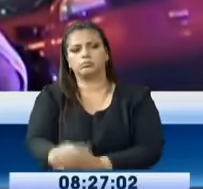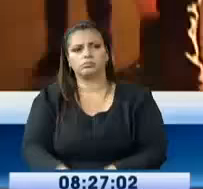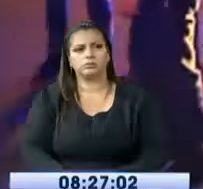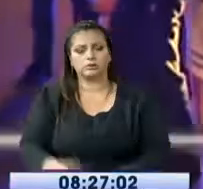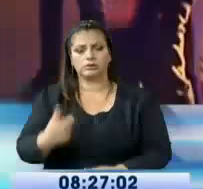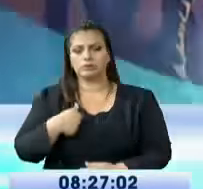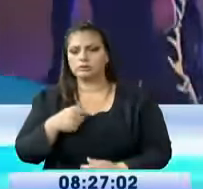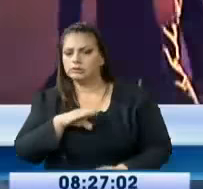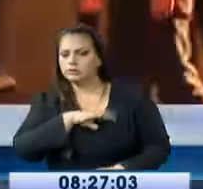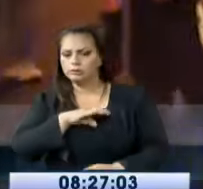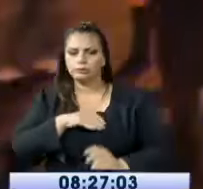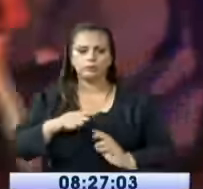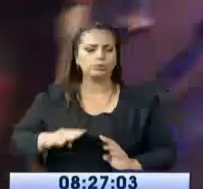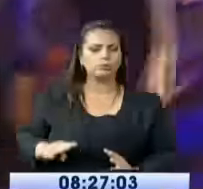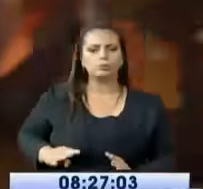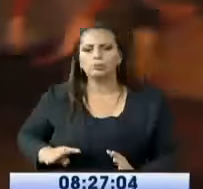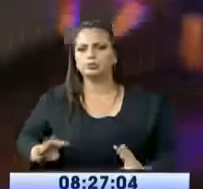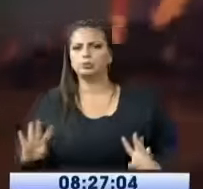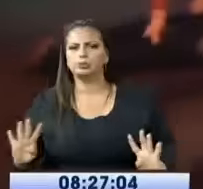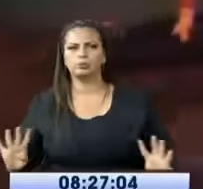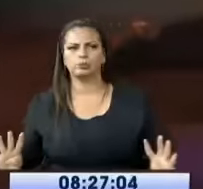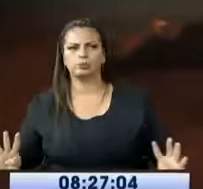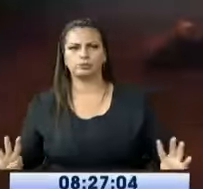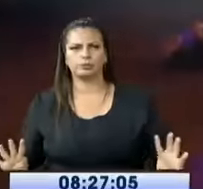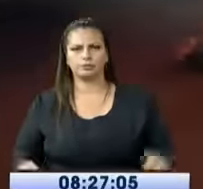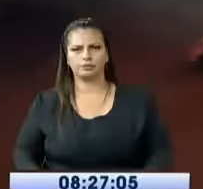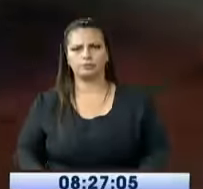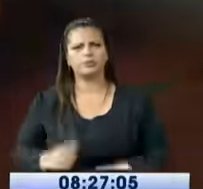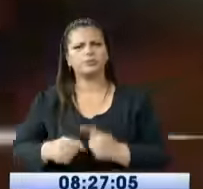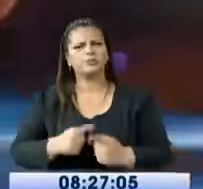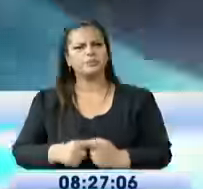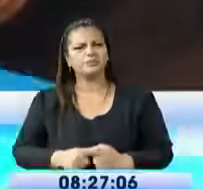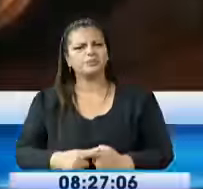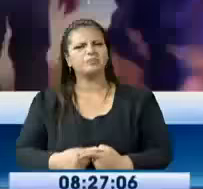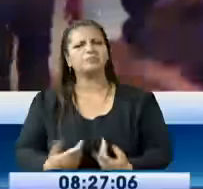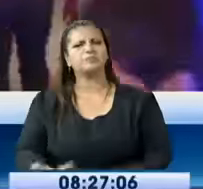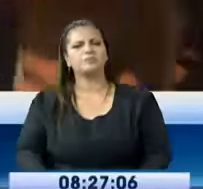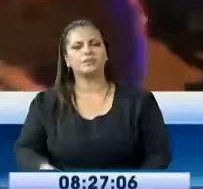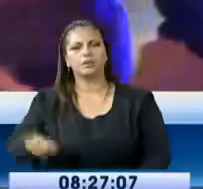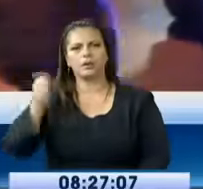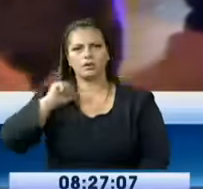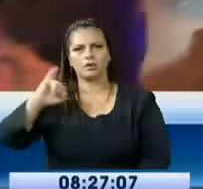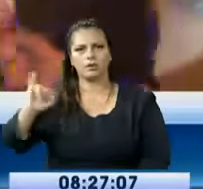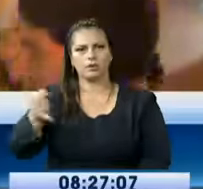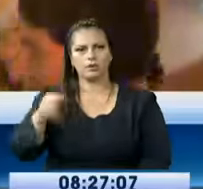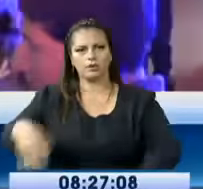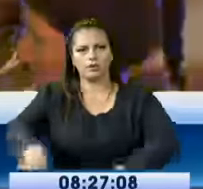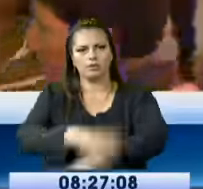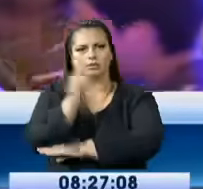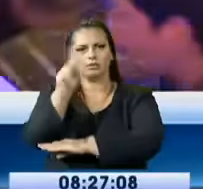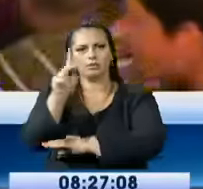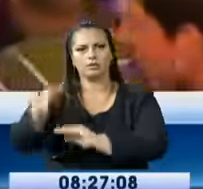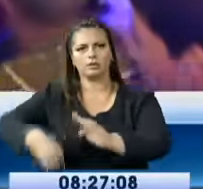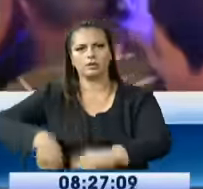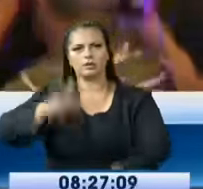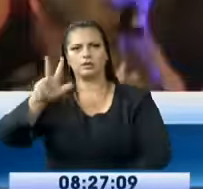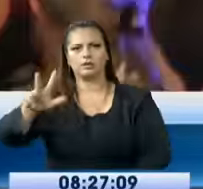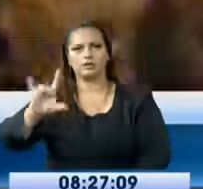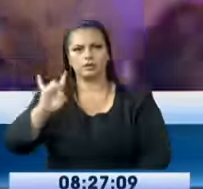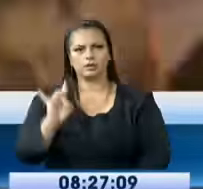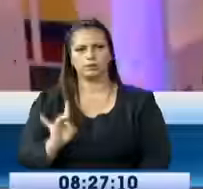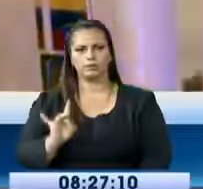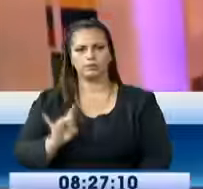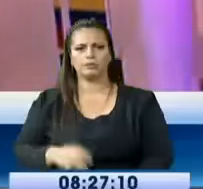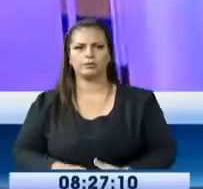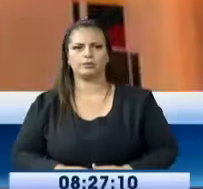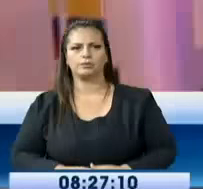evidencias aquí. El accidente ocurrió la noche del jueves en la intersección de las calles 38 y Portete, en el sur de la